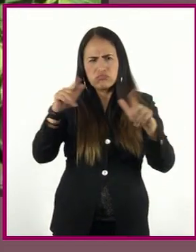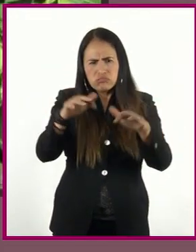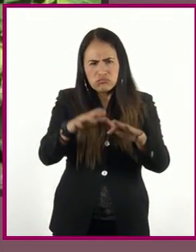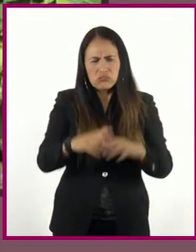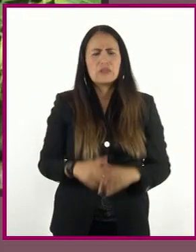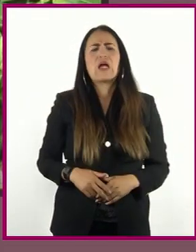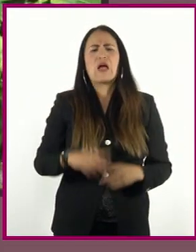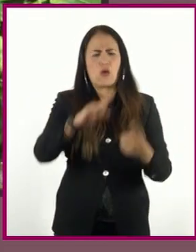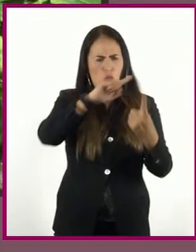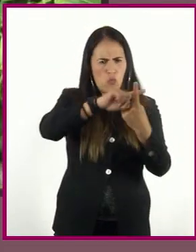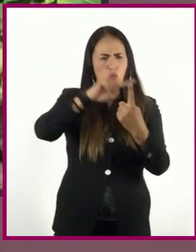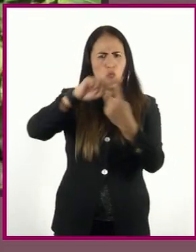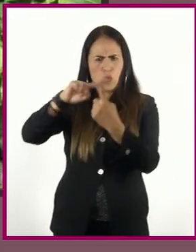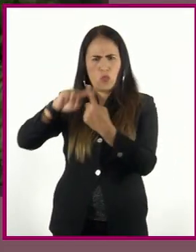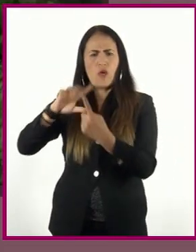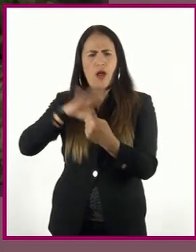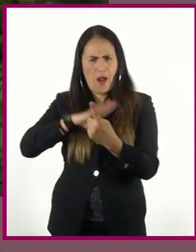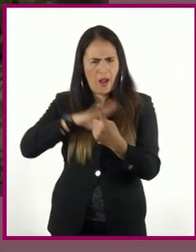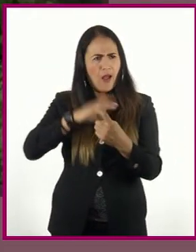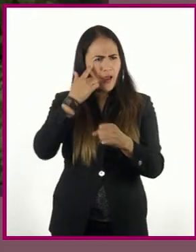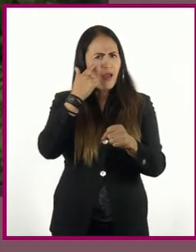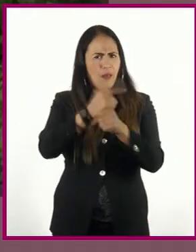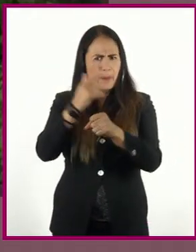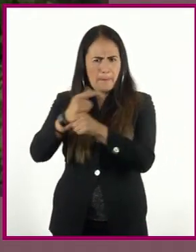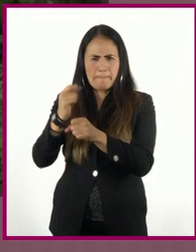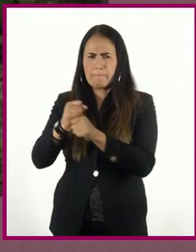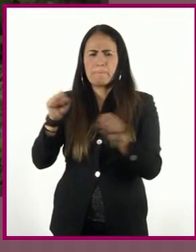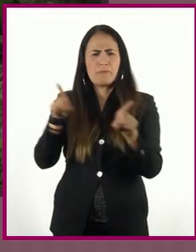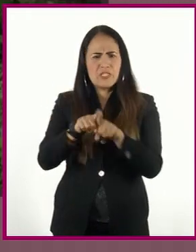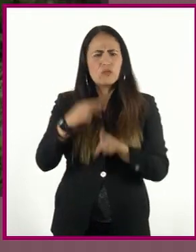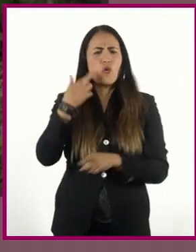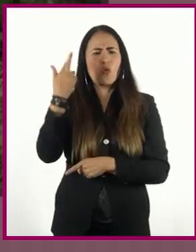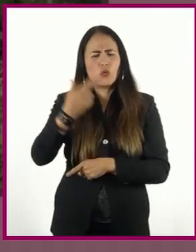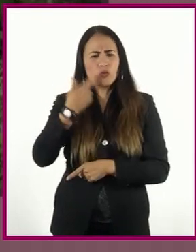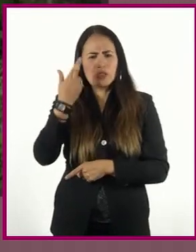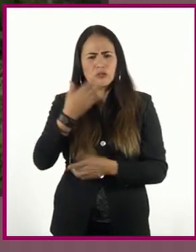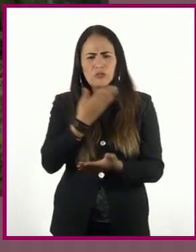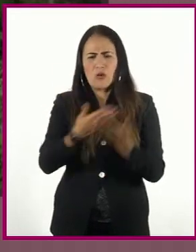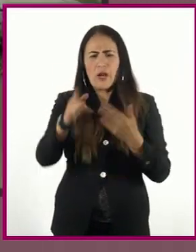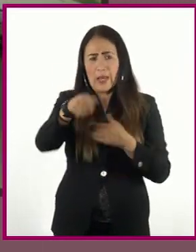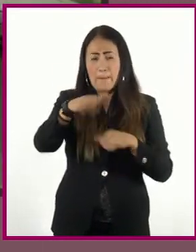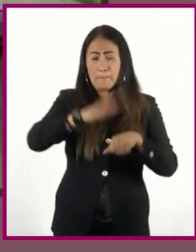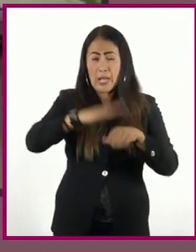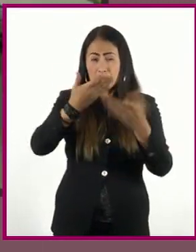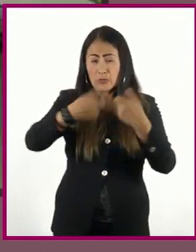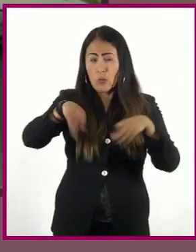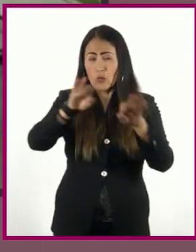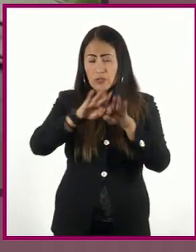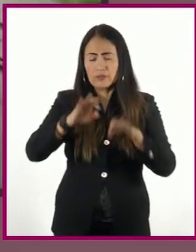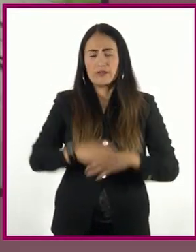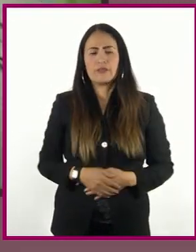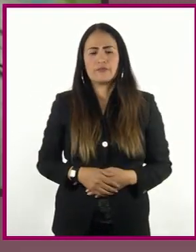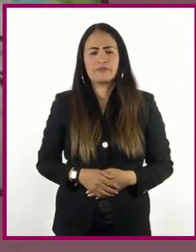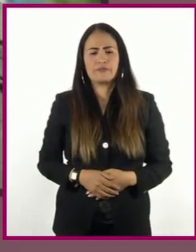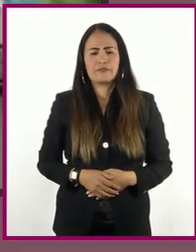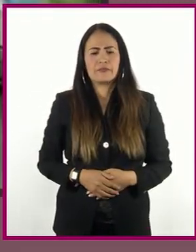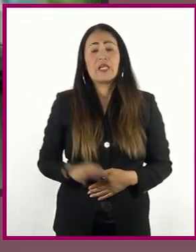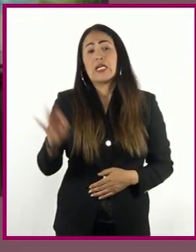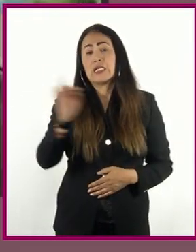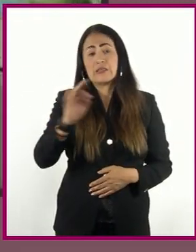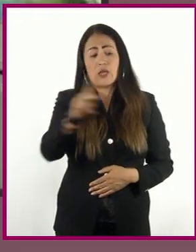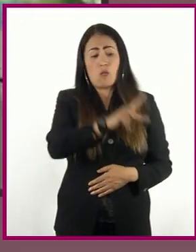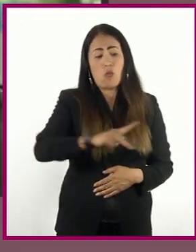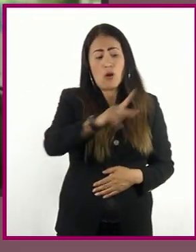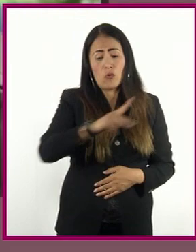encontrar cruces y vamos a encontrar estos rituales, pero ahora estamos en el principal de todos. Parecería que muchos pueblos en el